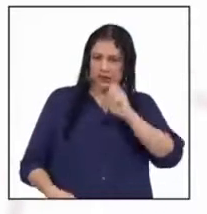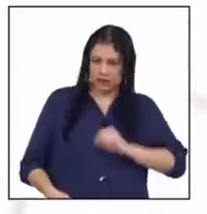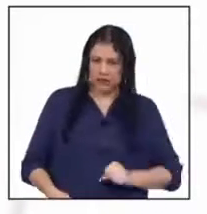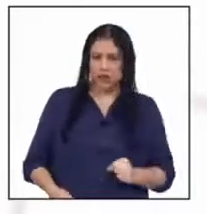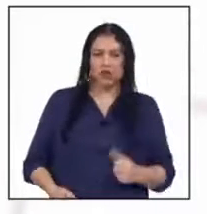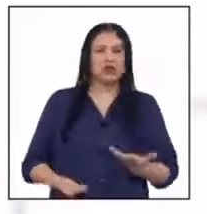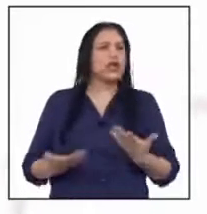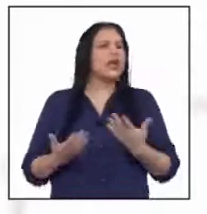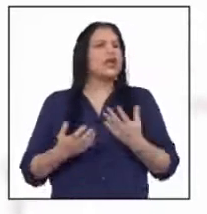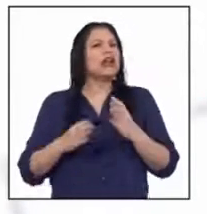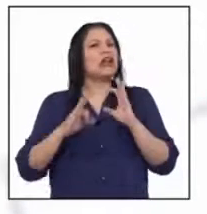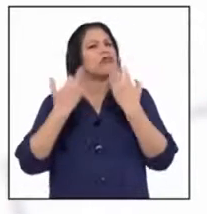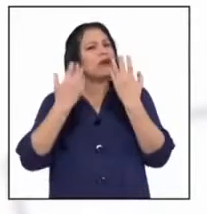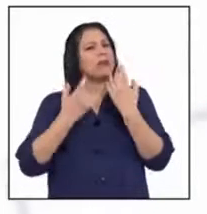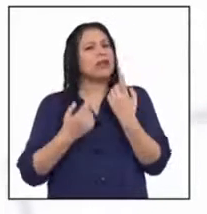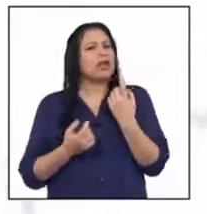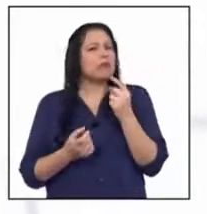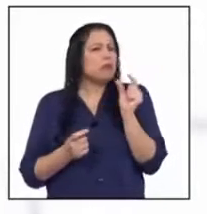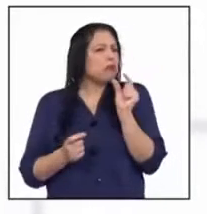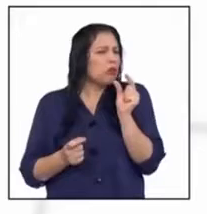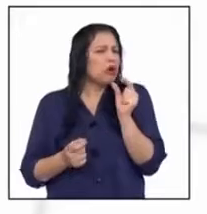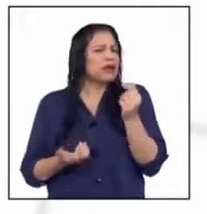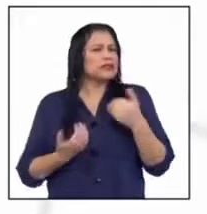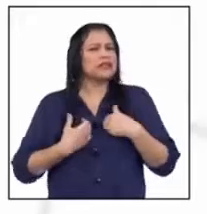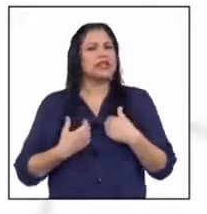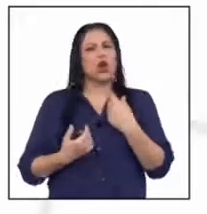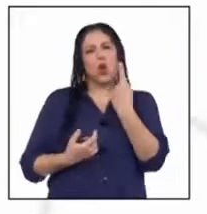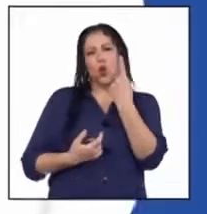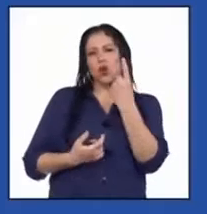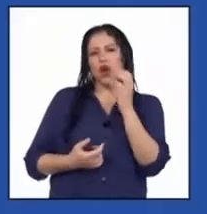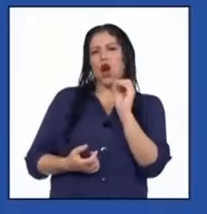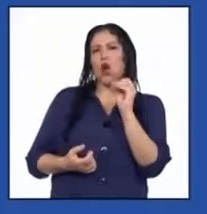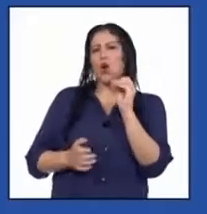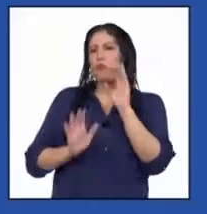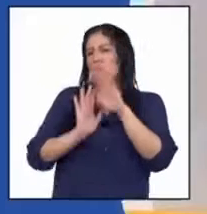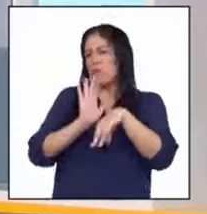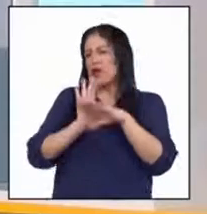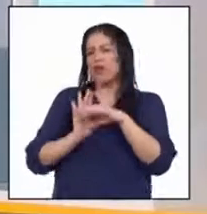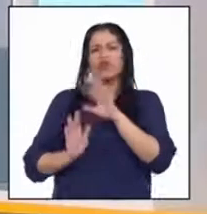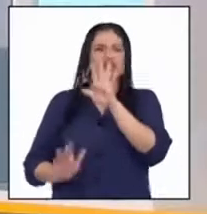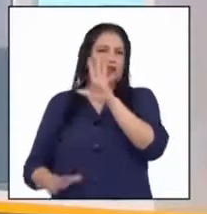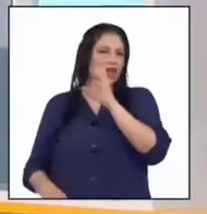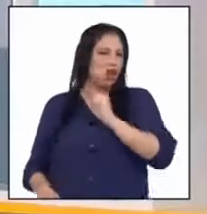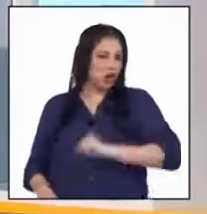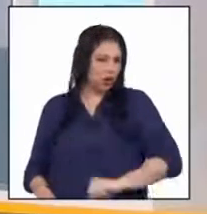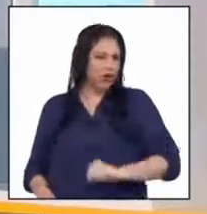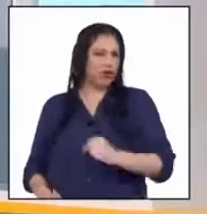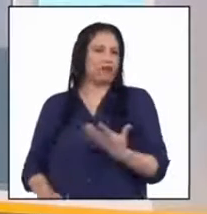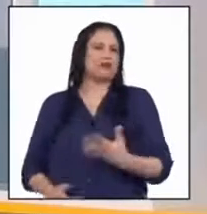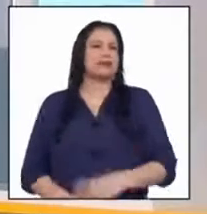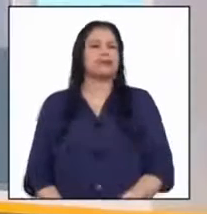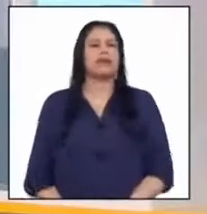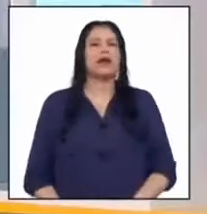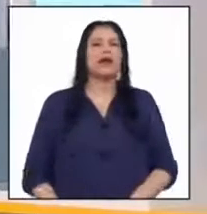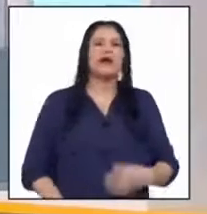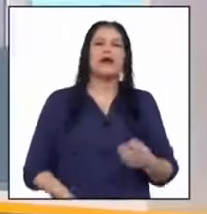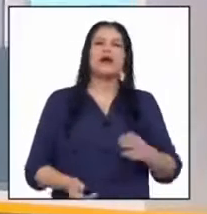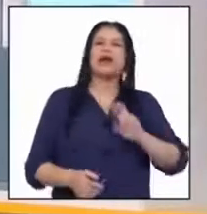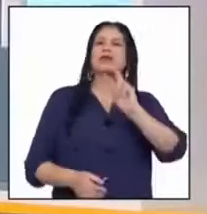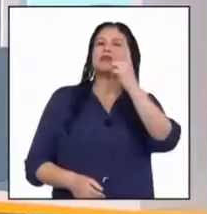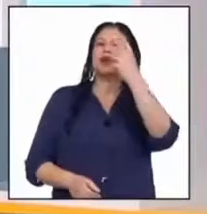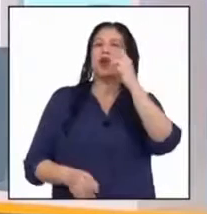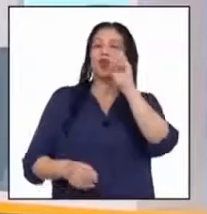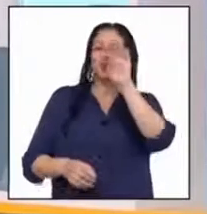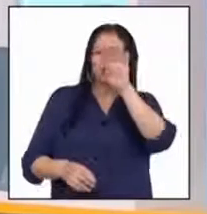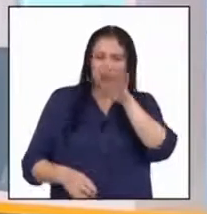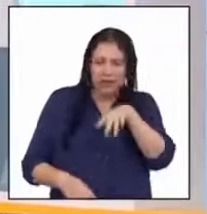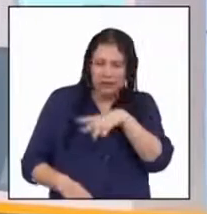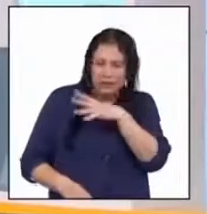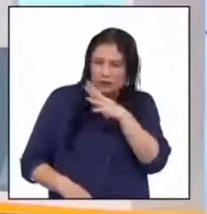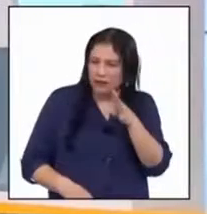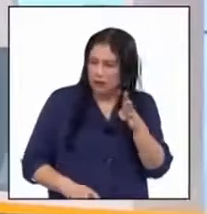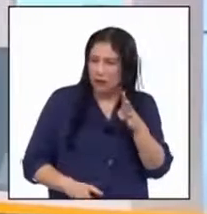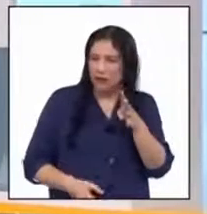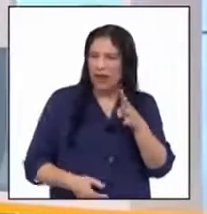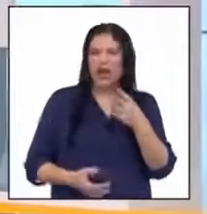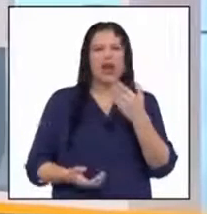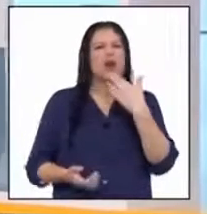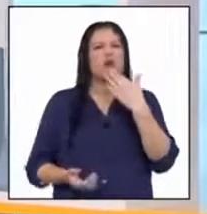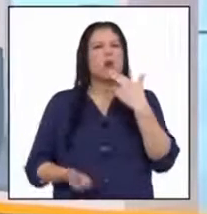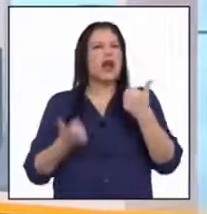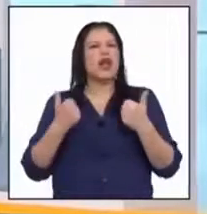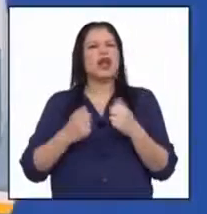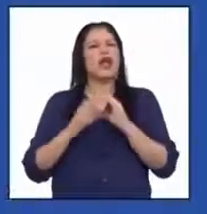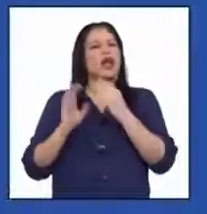de las mismas tiene 1 o 5 hijos. Y ahora volvamos a la segunda tabla que corresponde a la